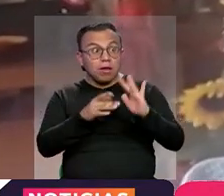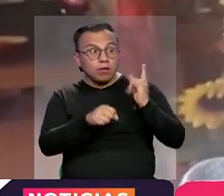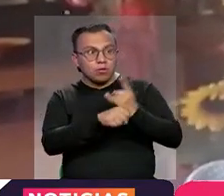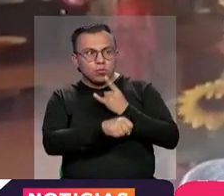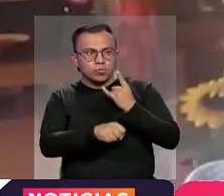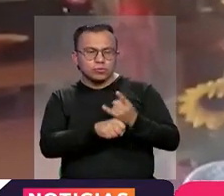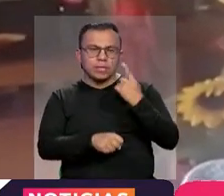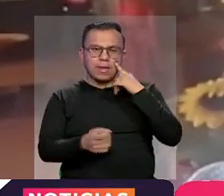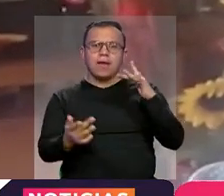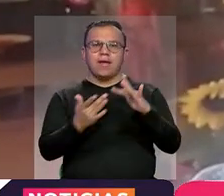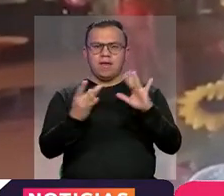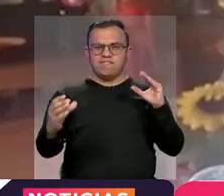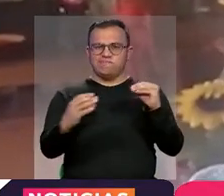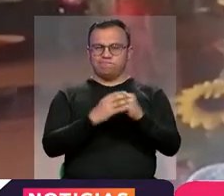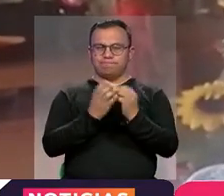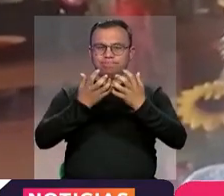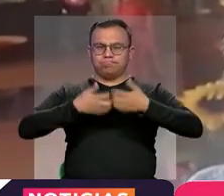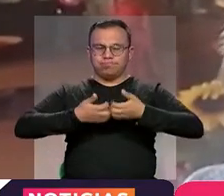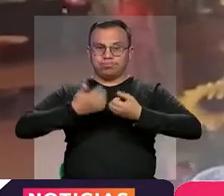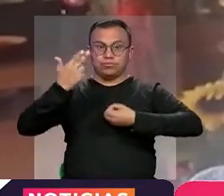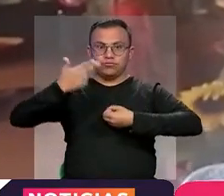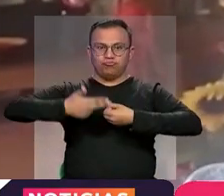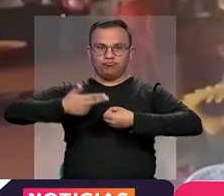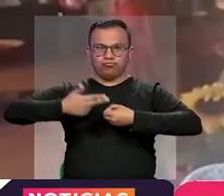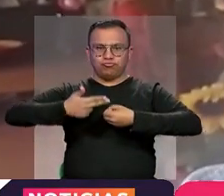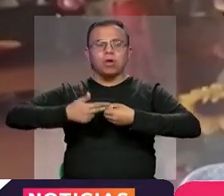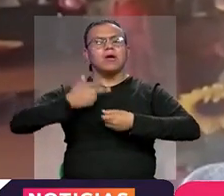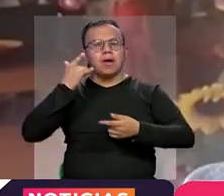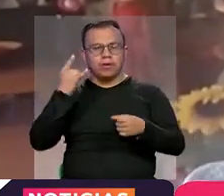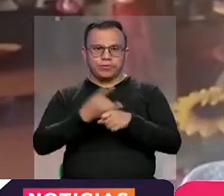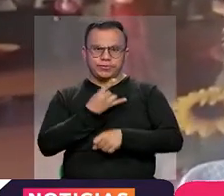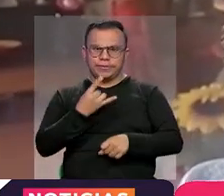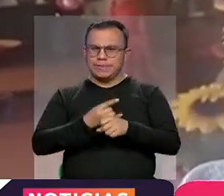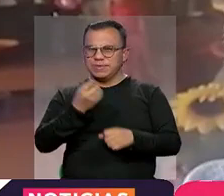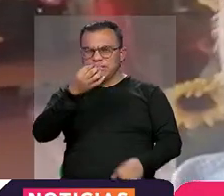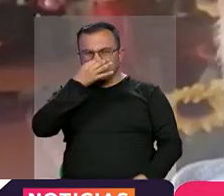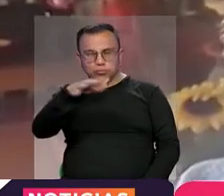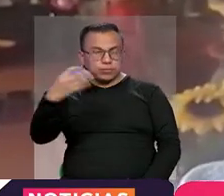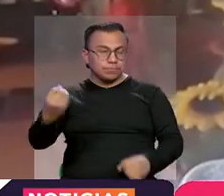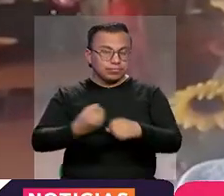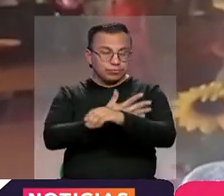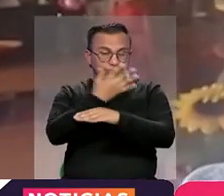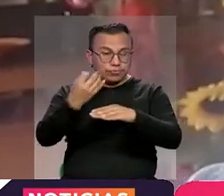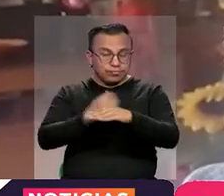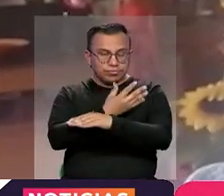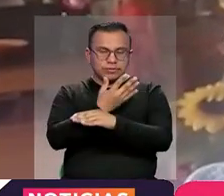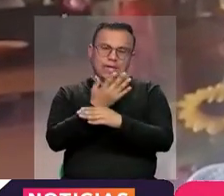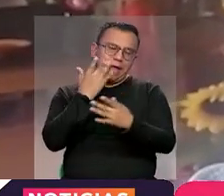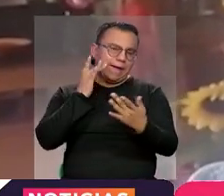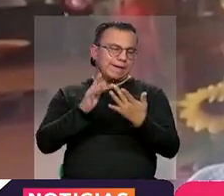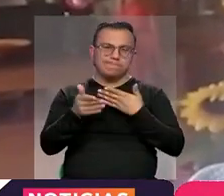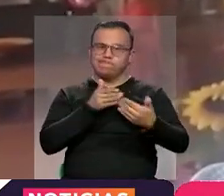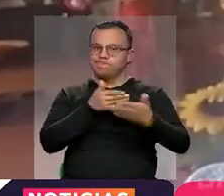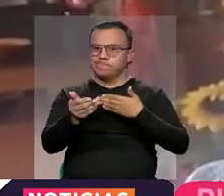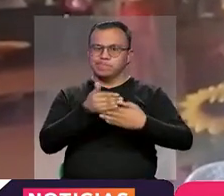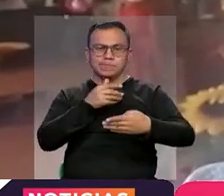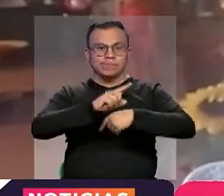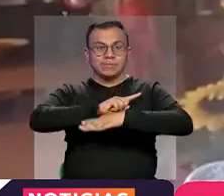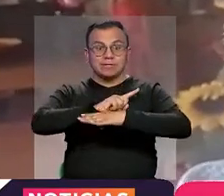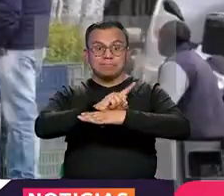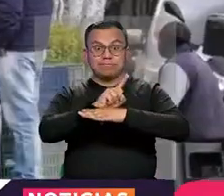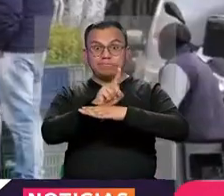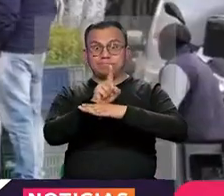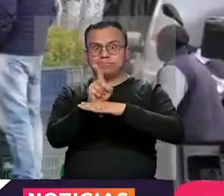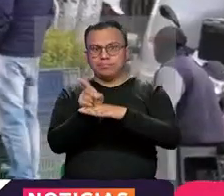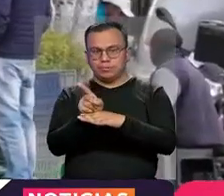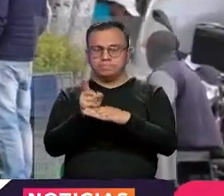se les ha adaptado motor de combustión interna, que además de ser muy contaminante, hace que los vehículos vayan a velocidades mucho